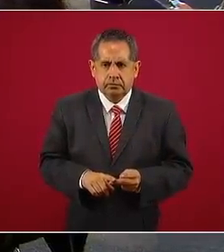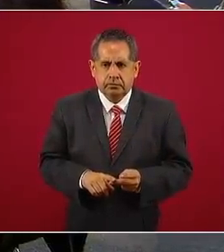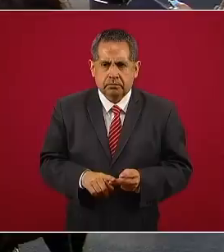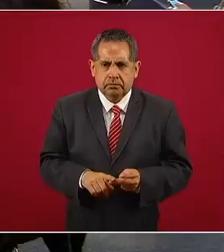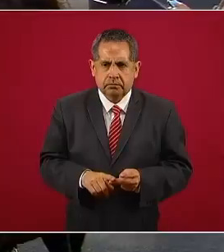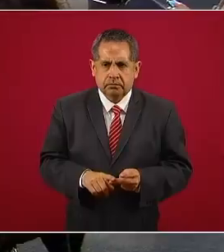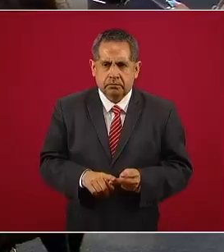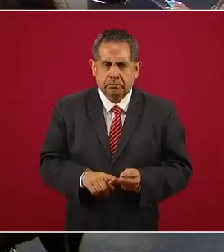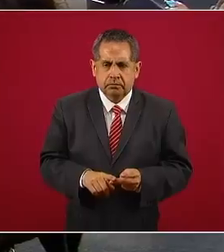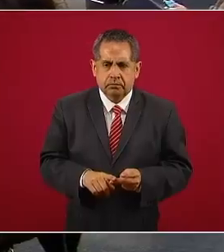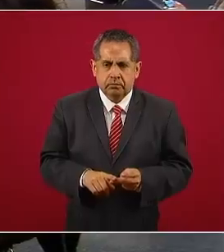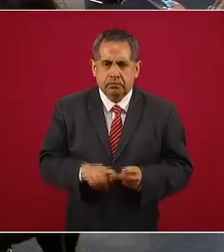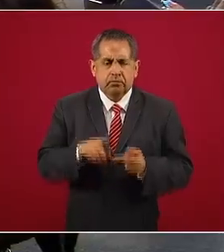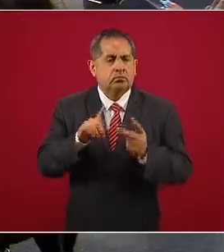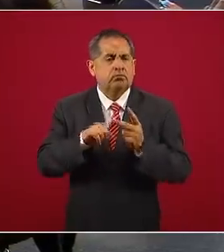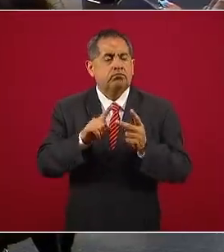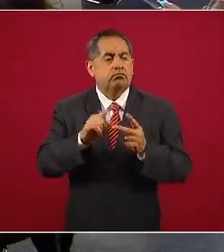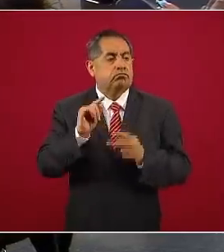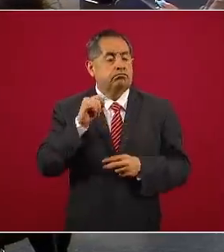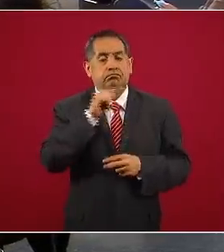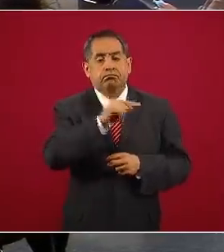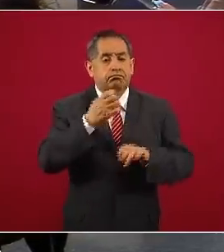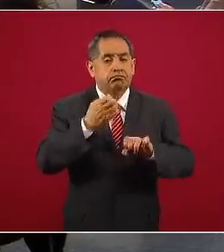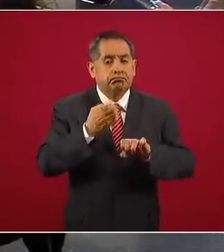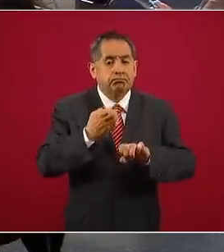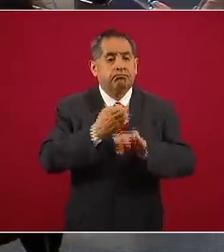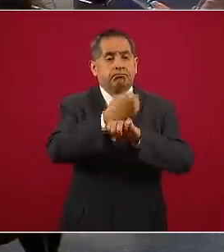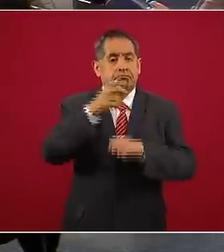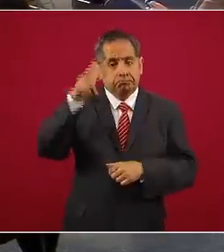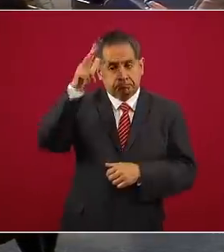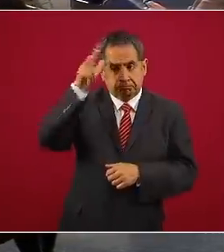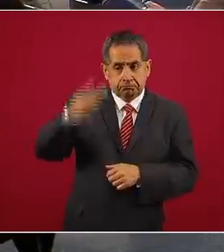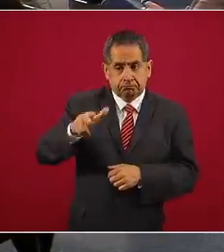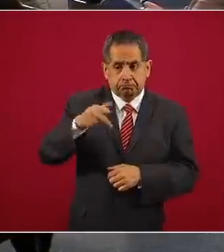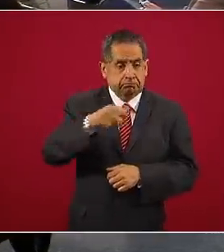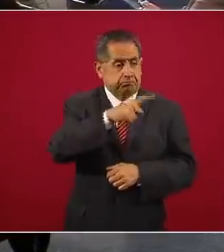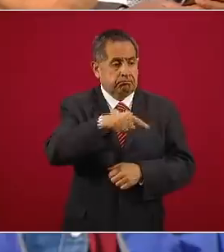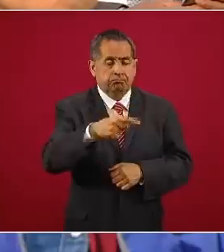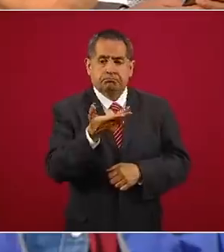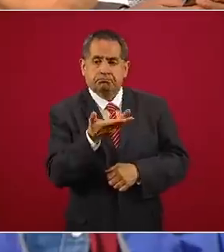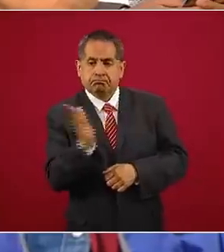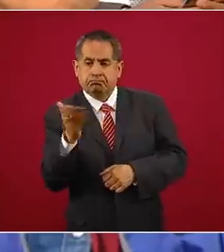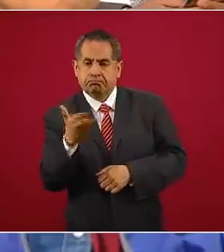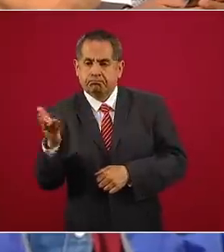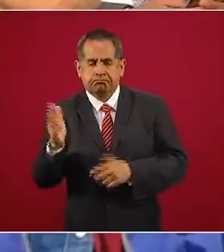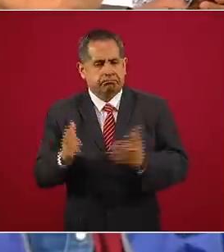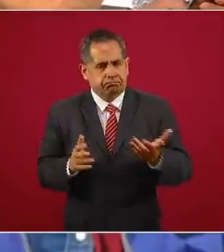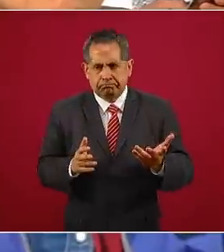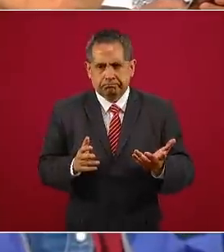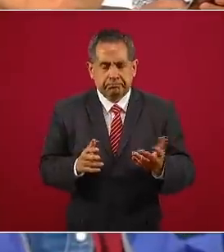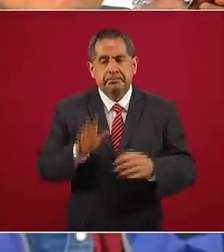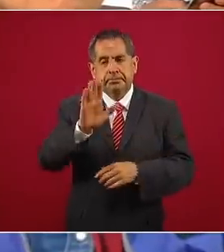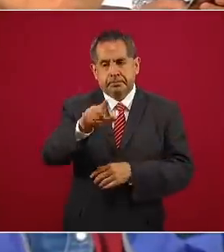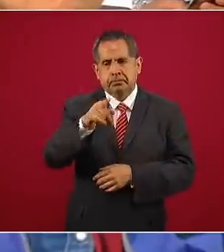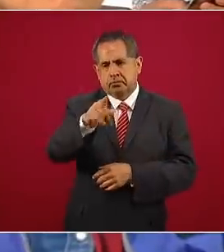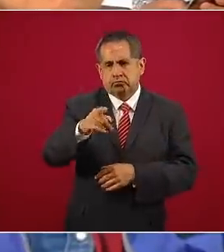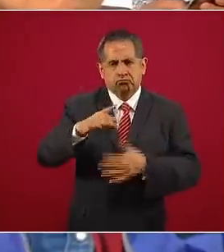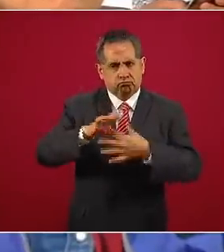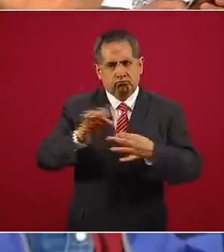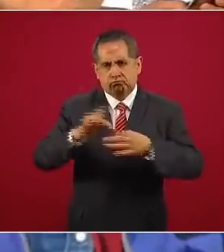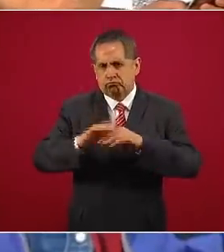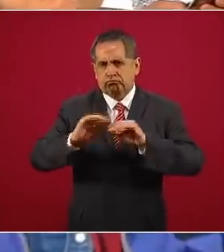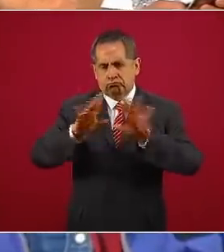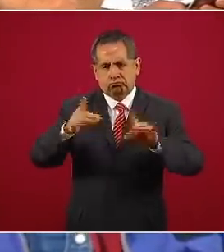sobre unos despidos en el estado de hidalgo usted ha llevado el